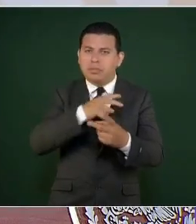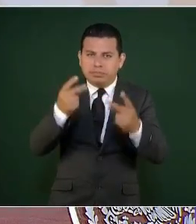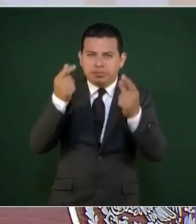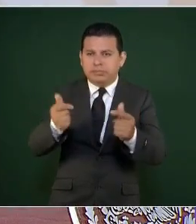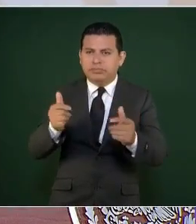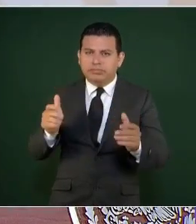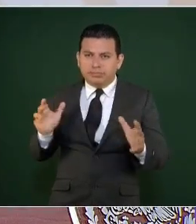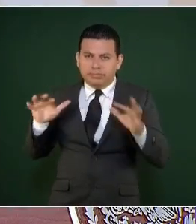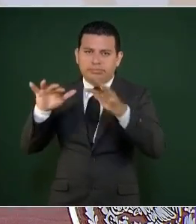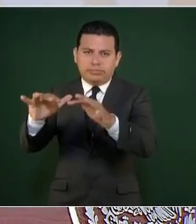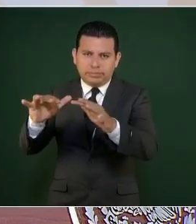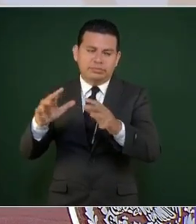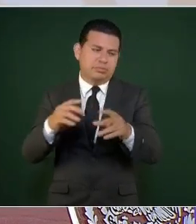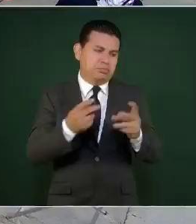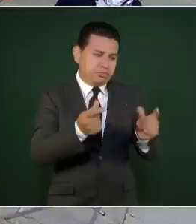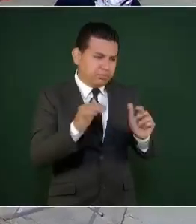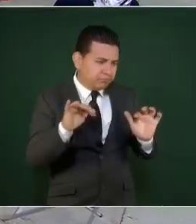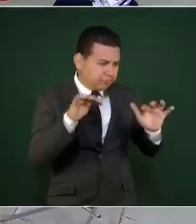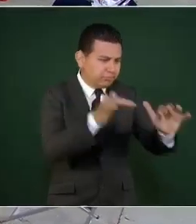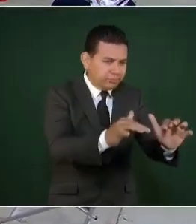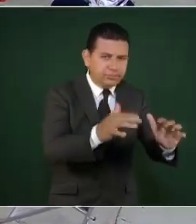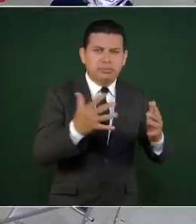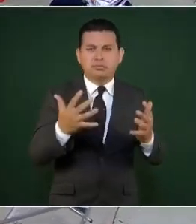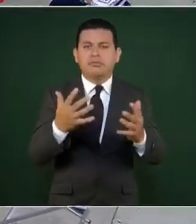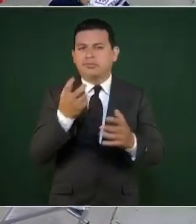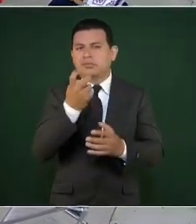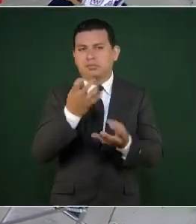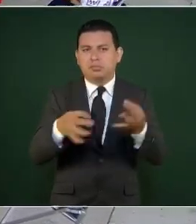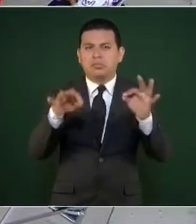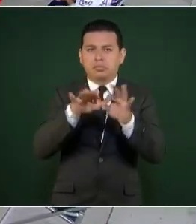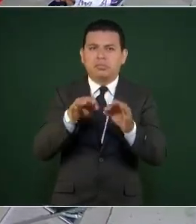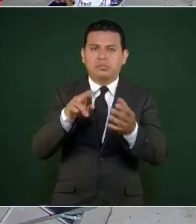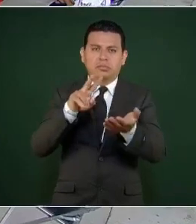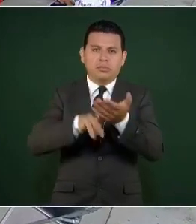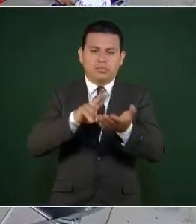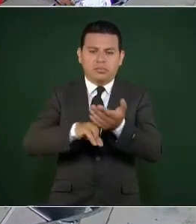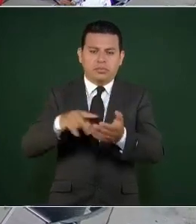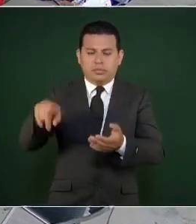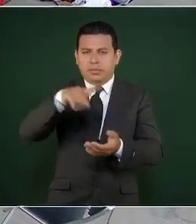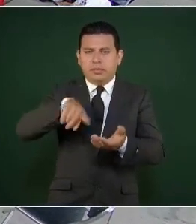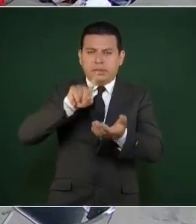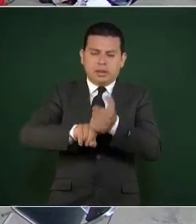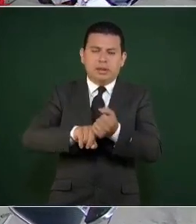Por ejemplo, el tema de esa ley migratoria de Texas,